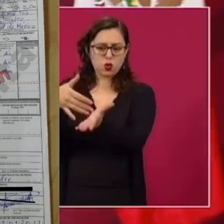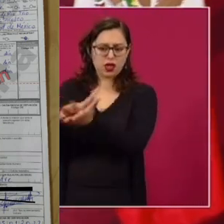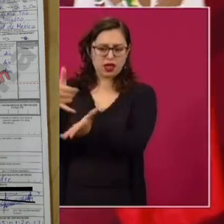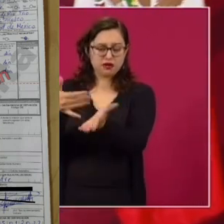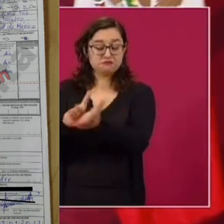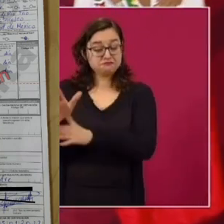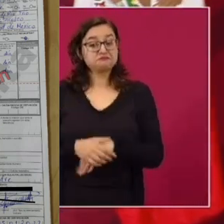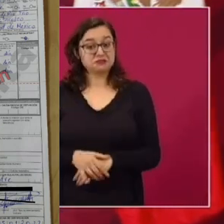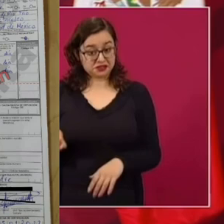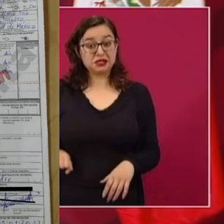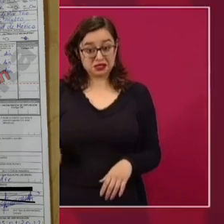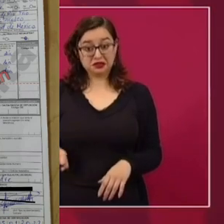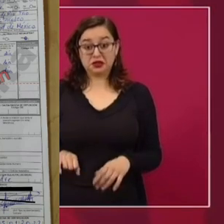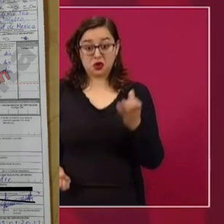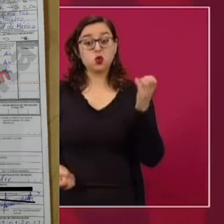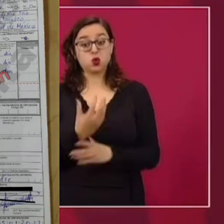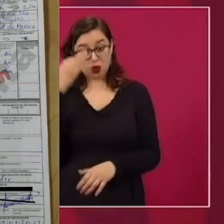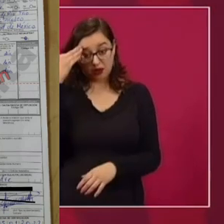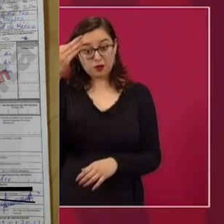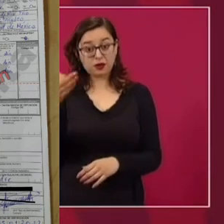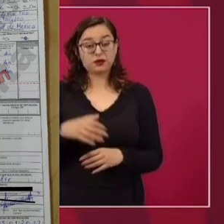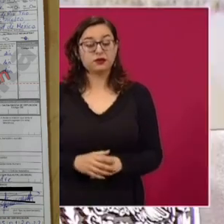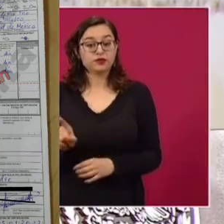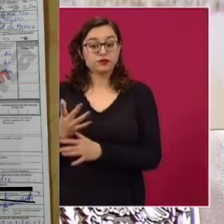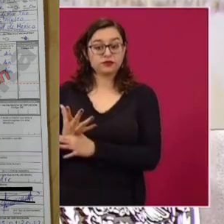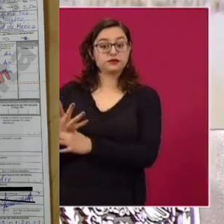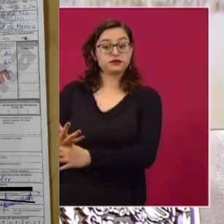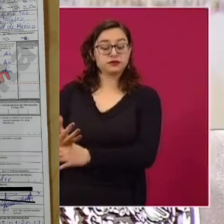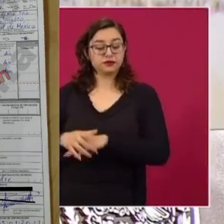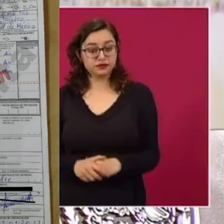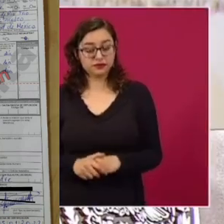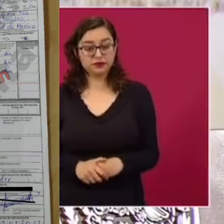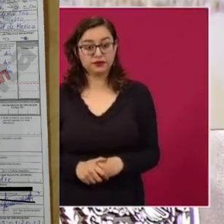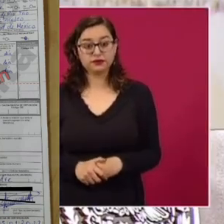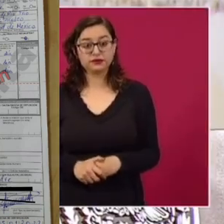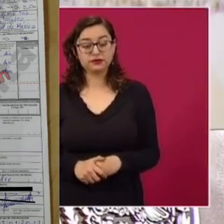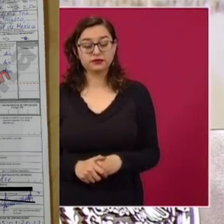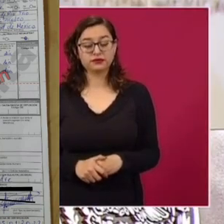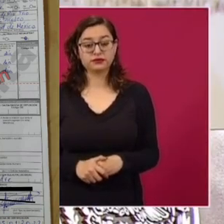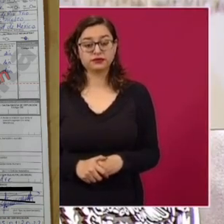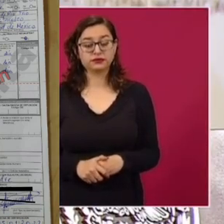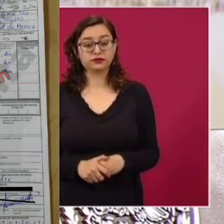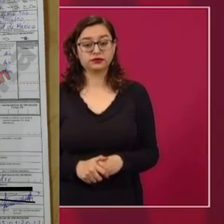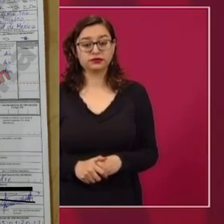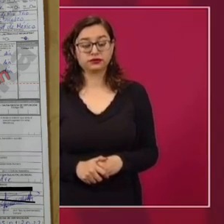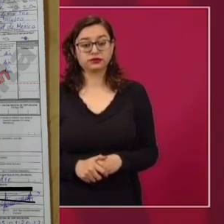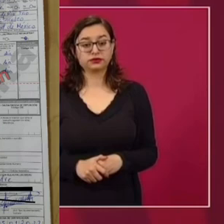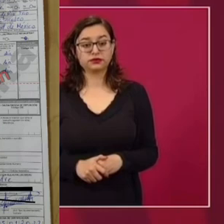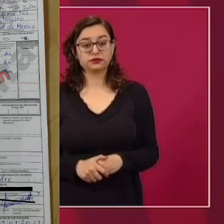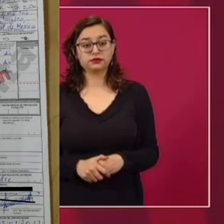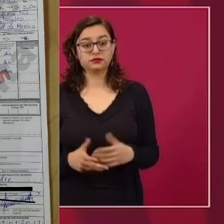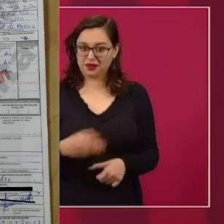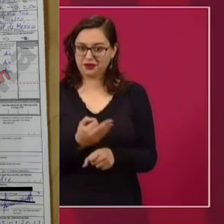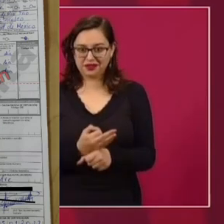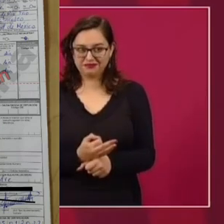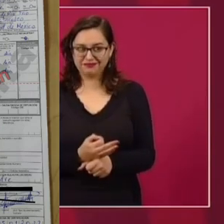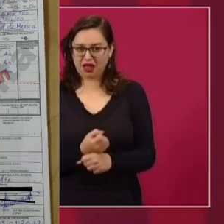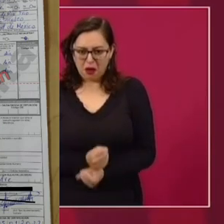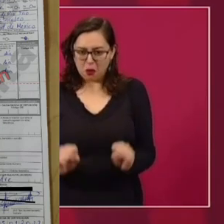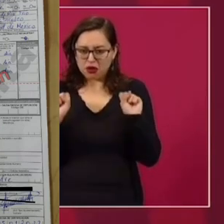los tiempos que estamos viviendo. No podemos quejarnos de que nos aburrimos,